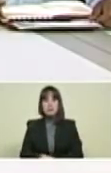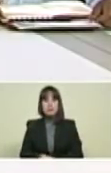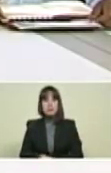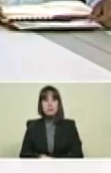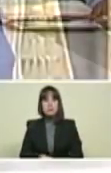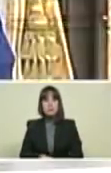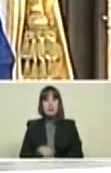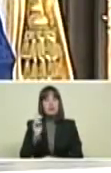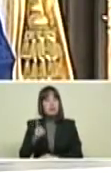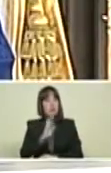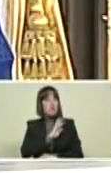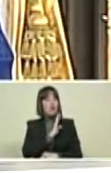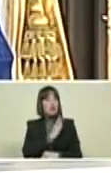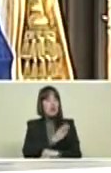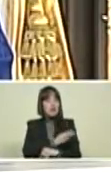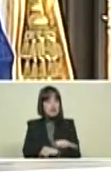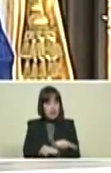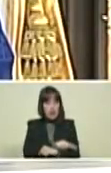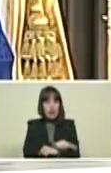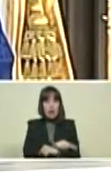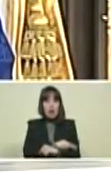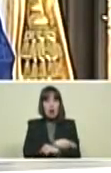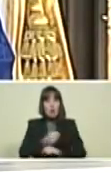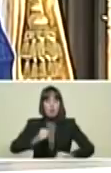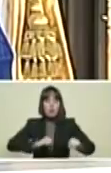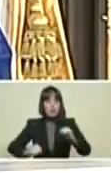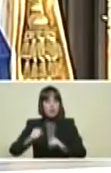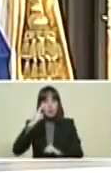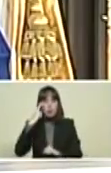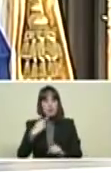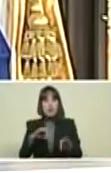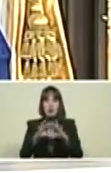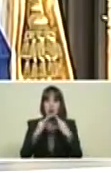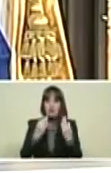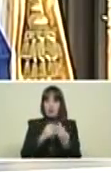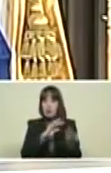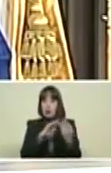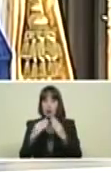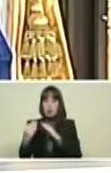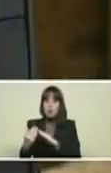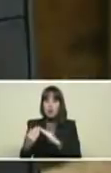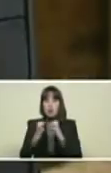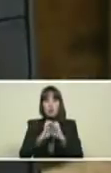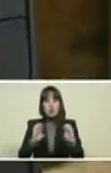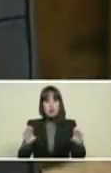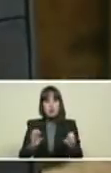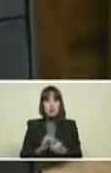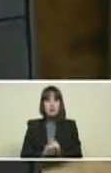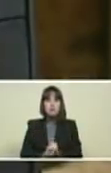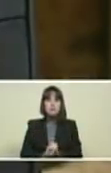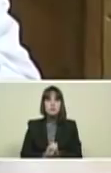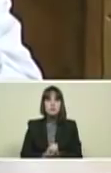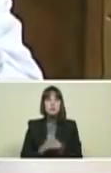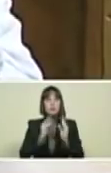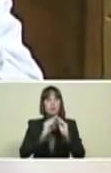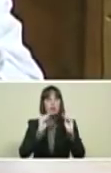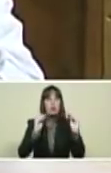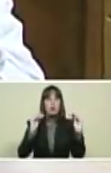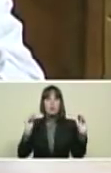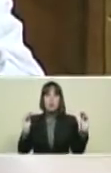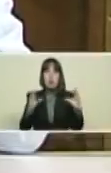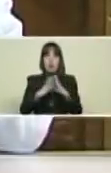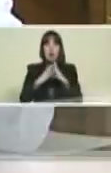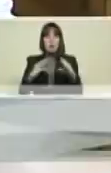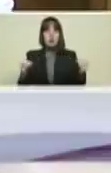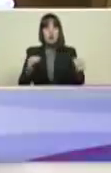Fortalecer el movimiento bolivariano de familia, vital para la comunidad educativa. Bueno, fíjense, hicimos un llamado a todas